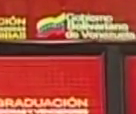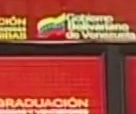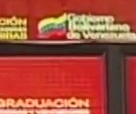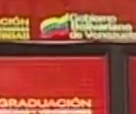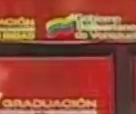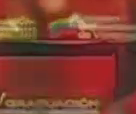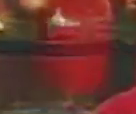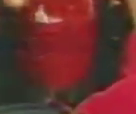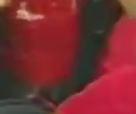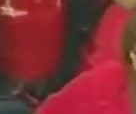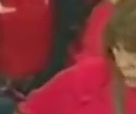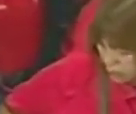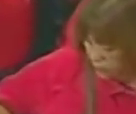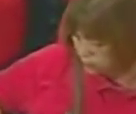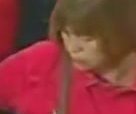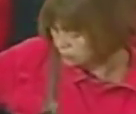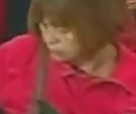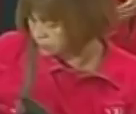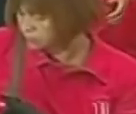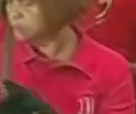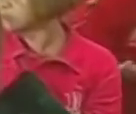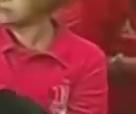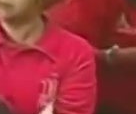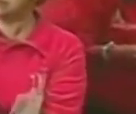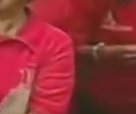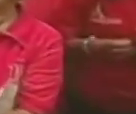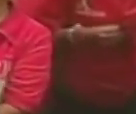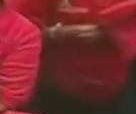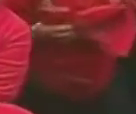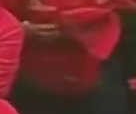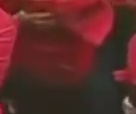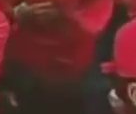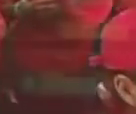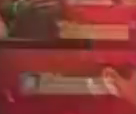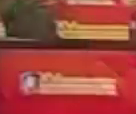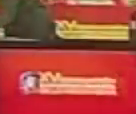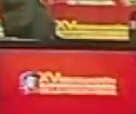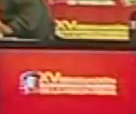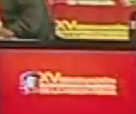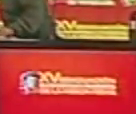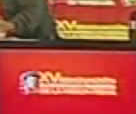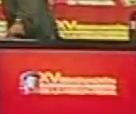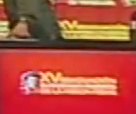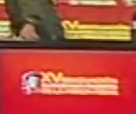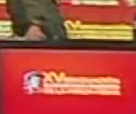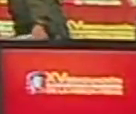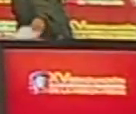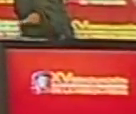Suena la...